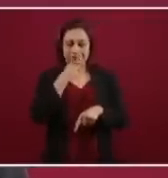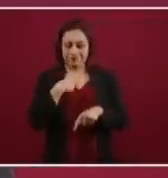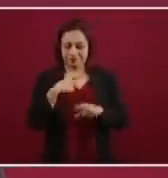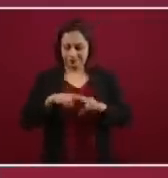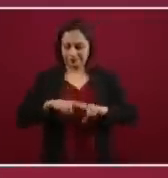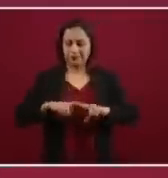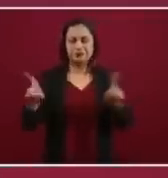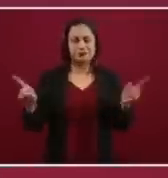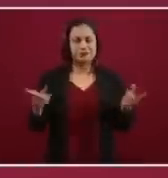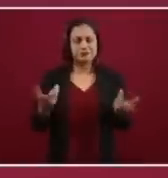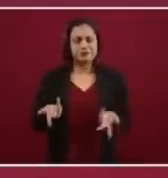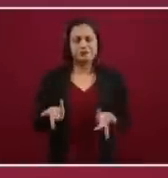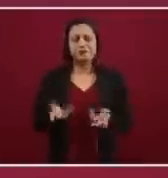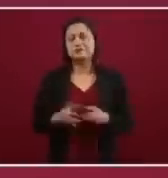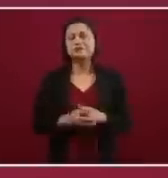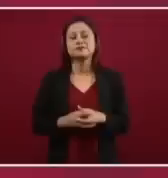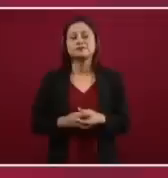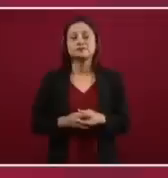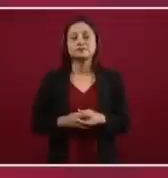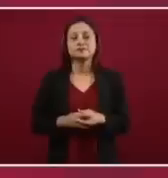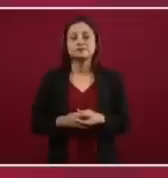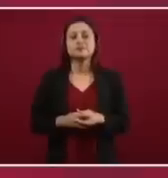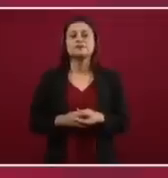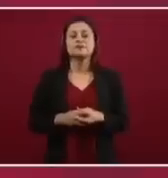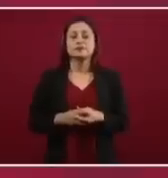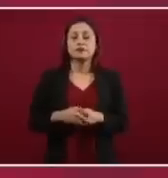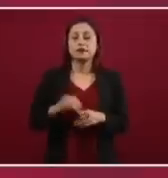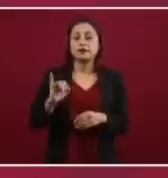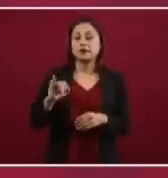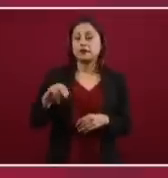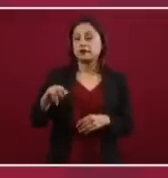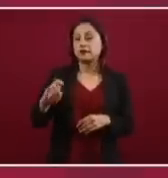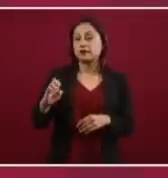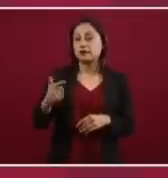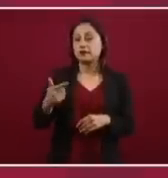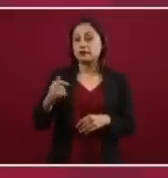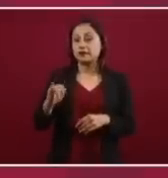Y lo que da a conocer también el INEGI,